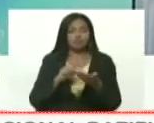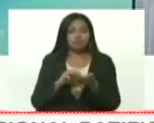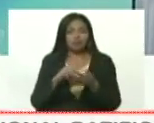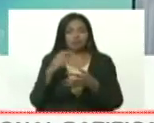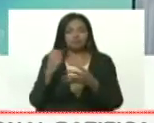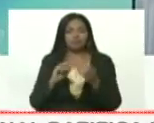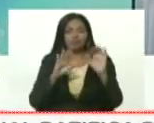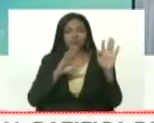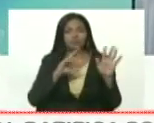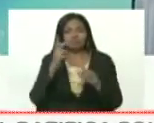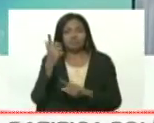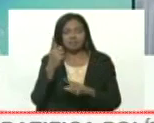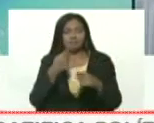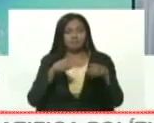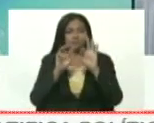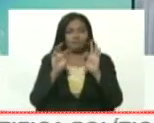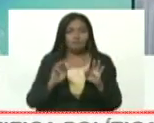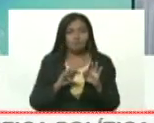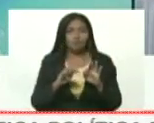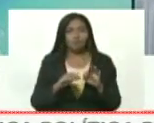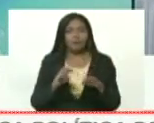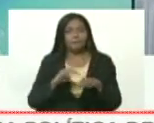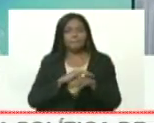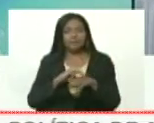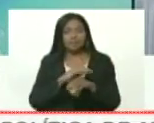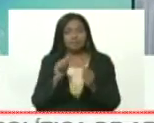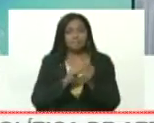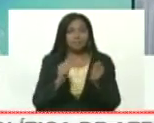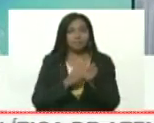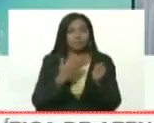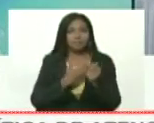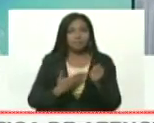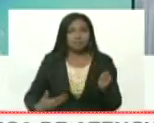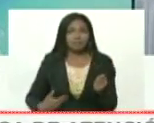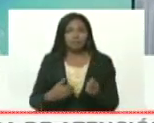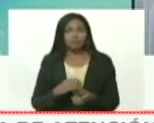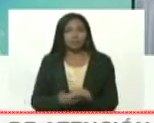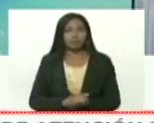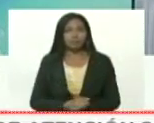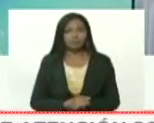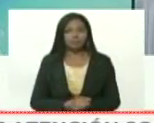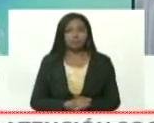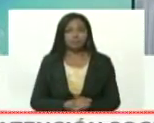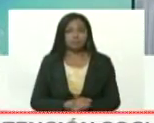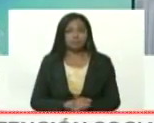motores, ministra, compañera, vicepresidenta,